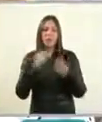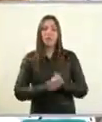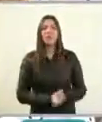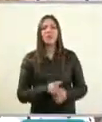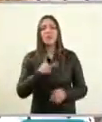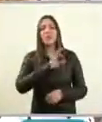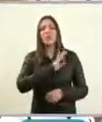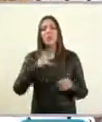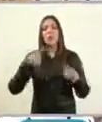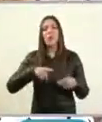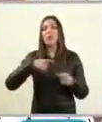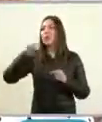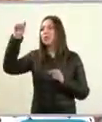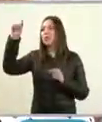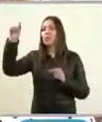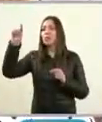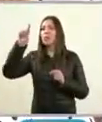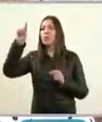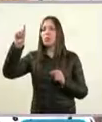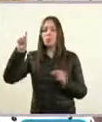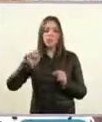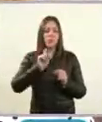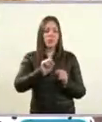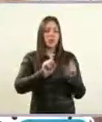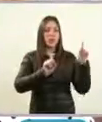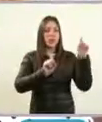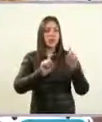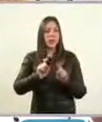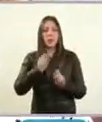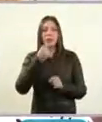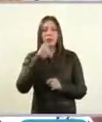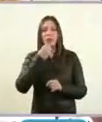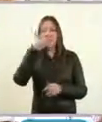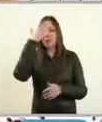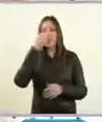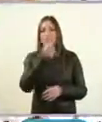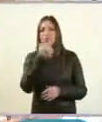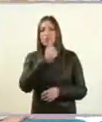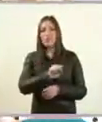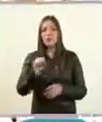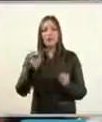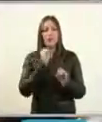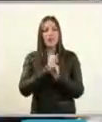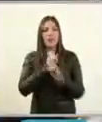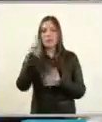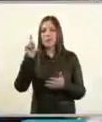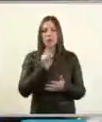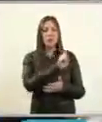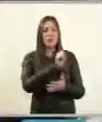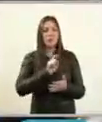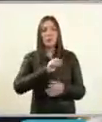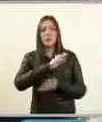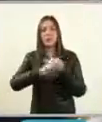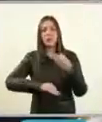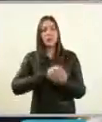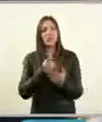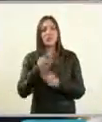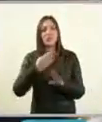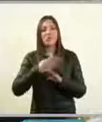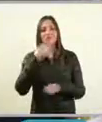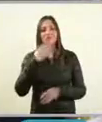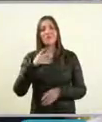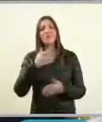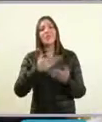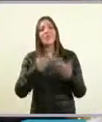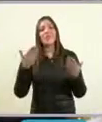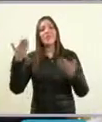acomodando tú los personajes donde tú quieras. Sí. Y ya bueno, ahora los niños que ya nacen con el dedito para moverlo a todos lados. que ya están les va a quedar listos. muy bien. Y reciban, por supuesto, con